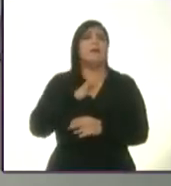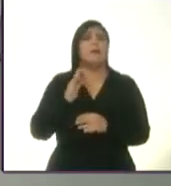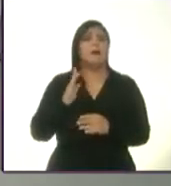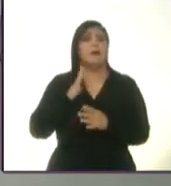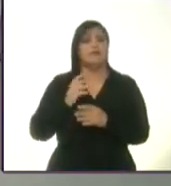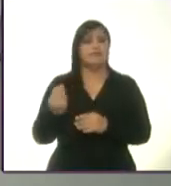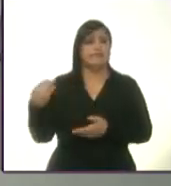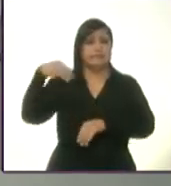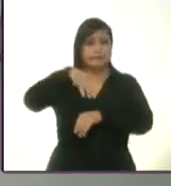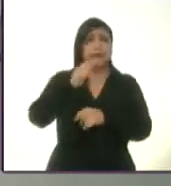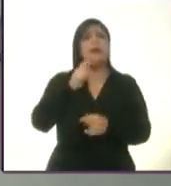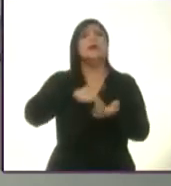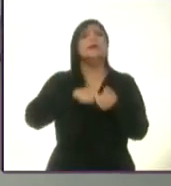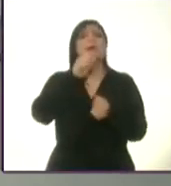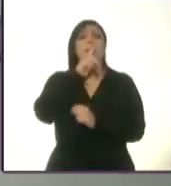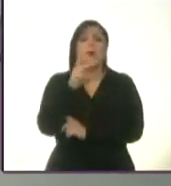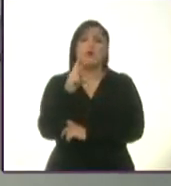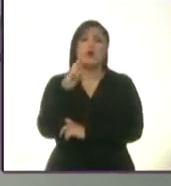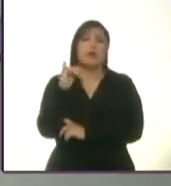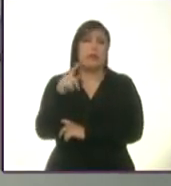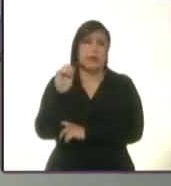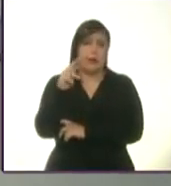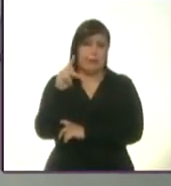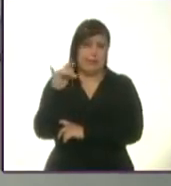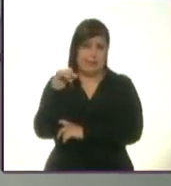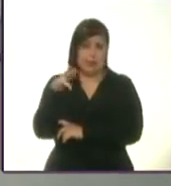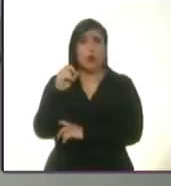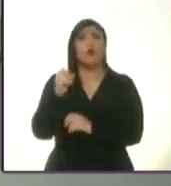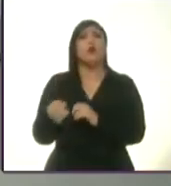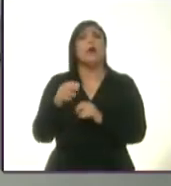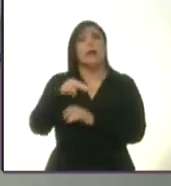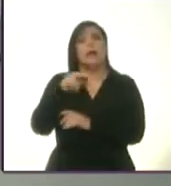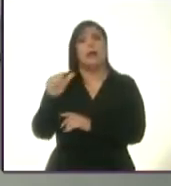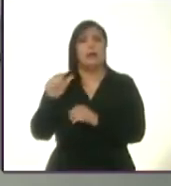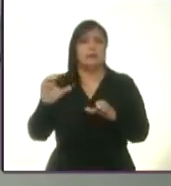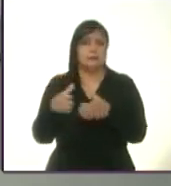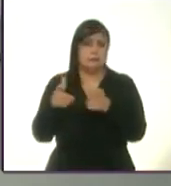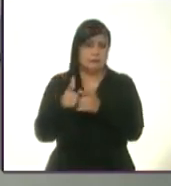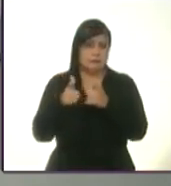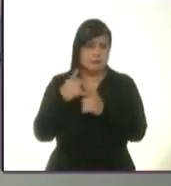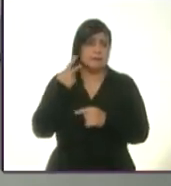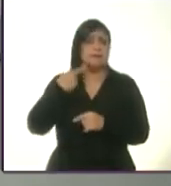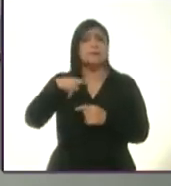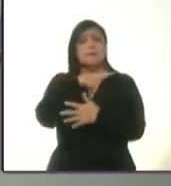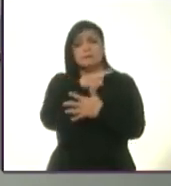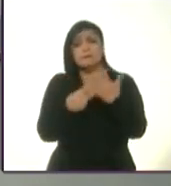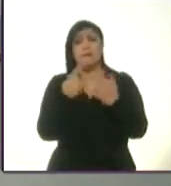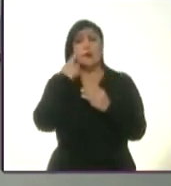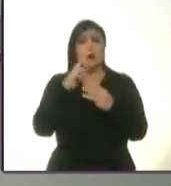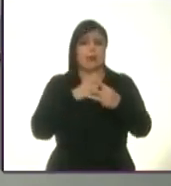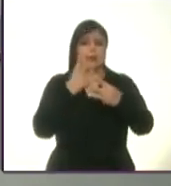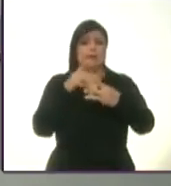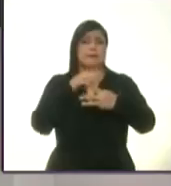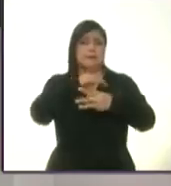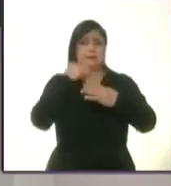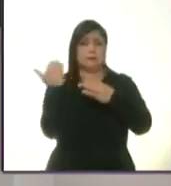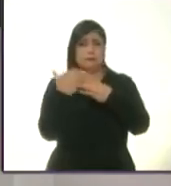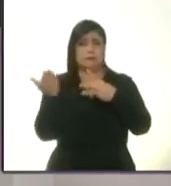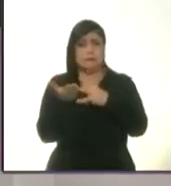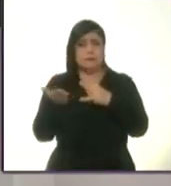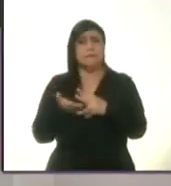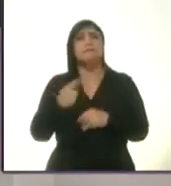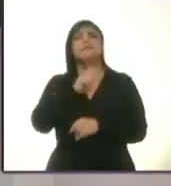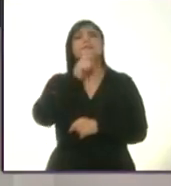carpinteyro de nueva alianza bienvenidos todos el formato de este debate está dividido en tres bloques en los primeros dos